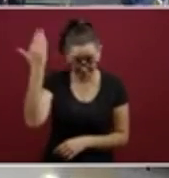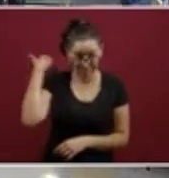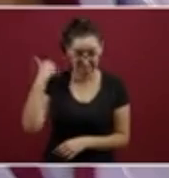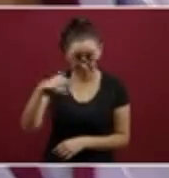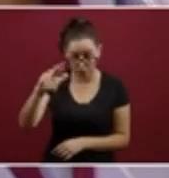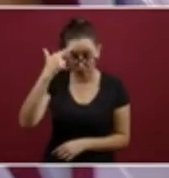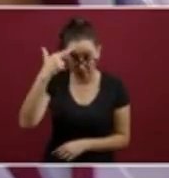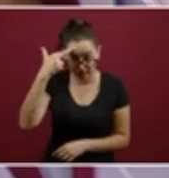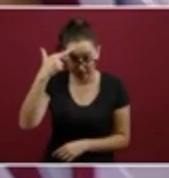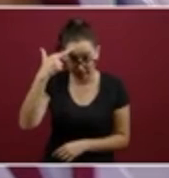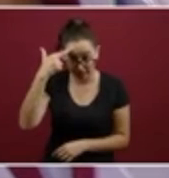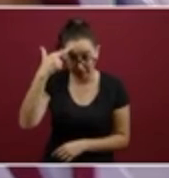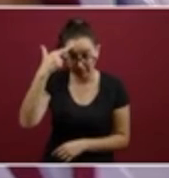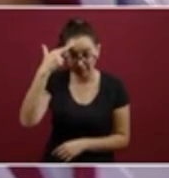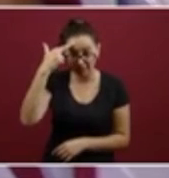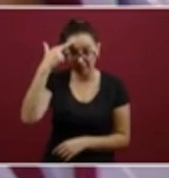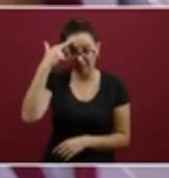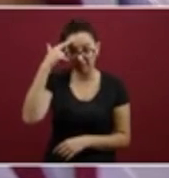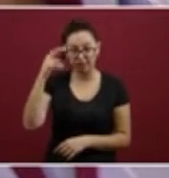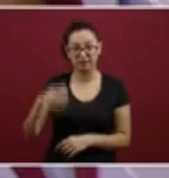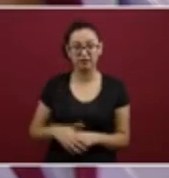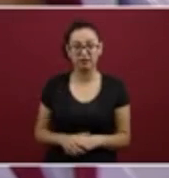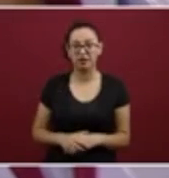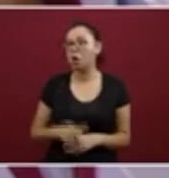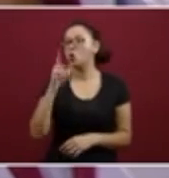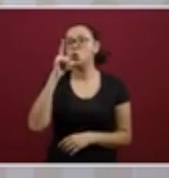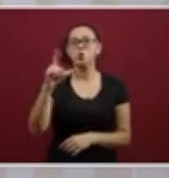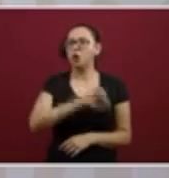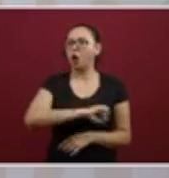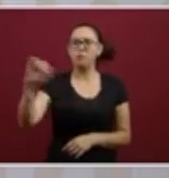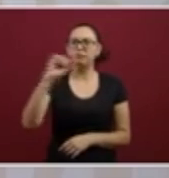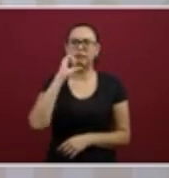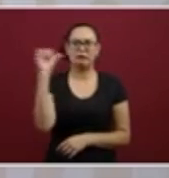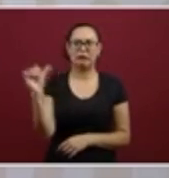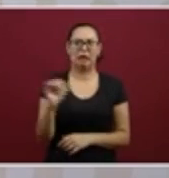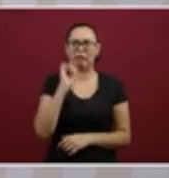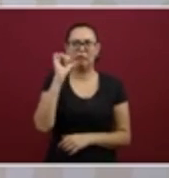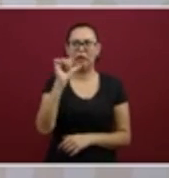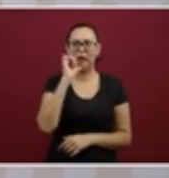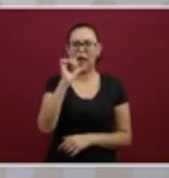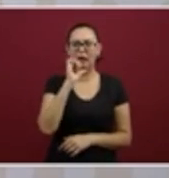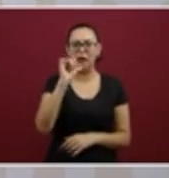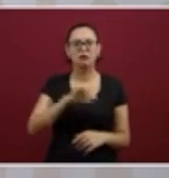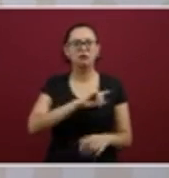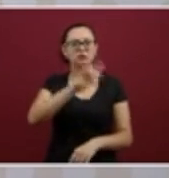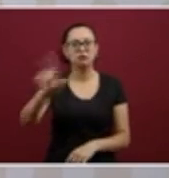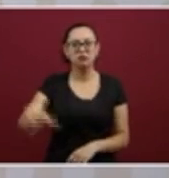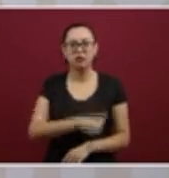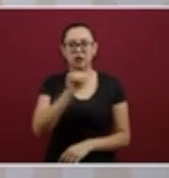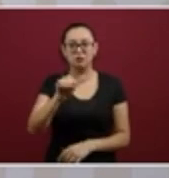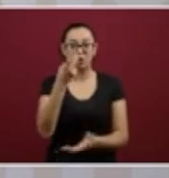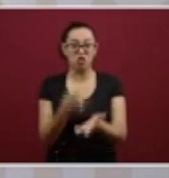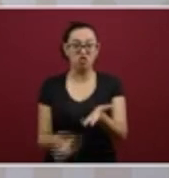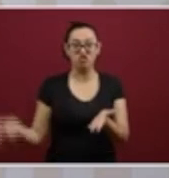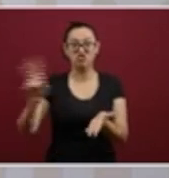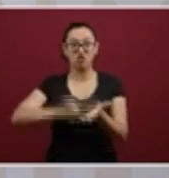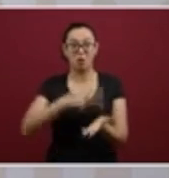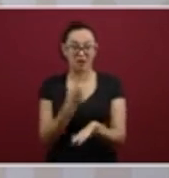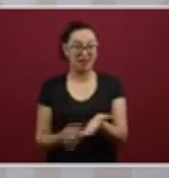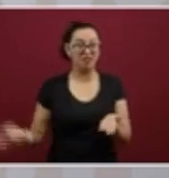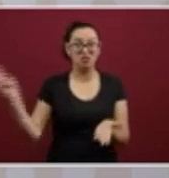Que dijeron que no iban a aumentar la luz y la aumentaron al doble y al triple.